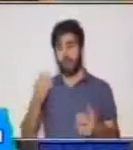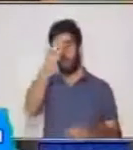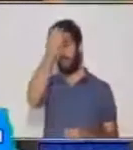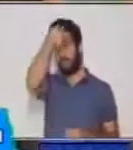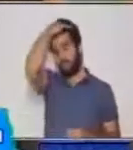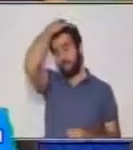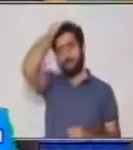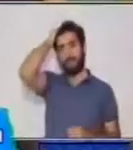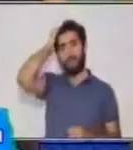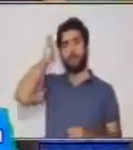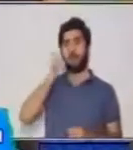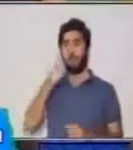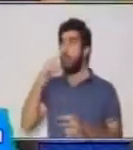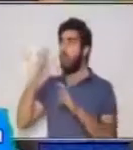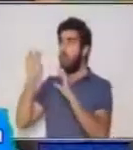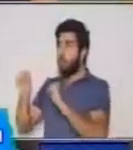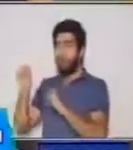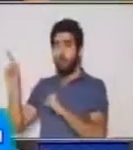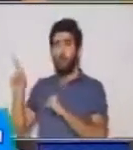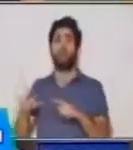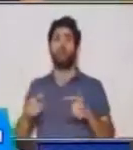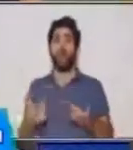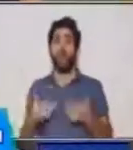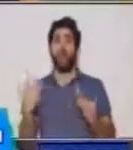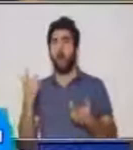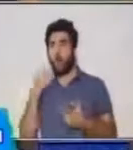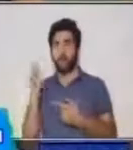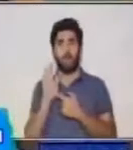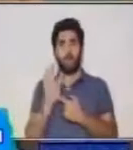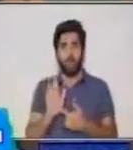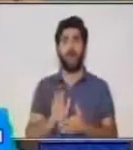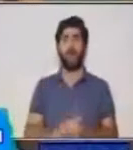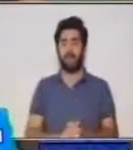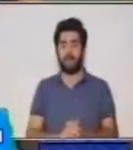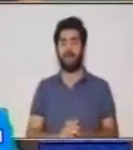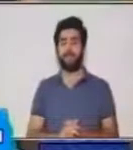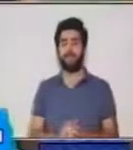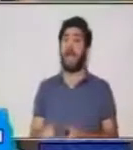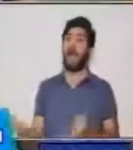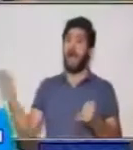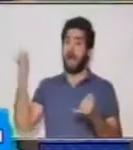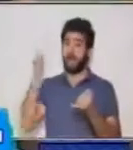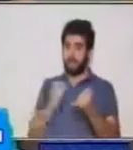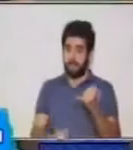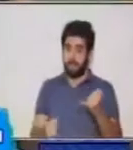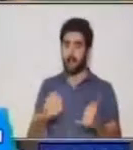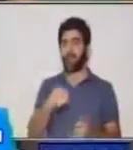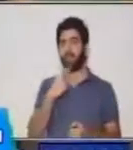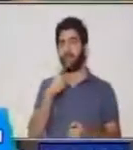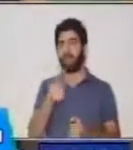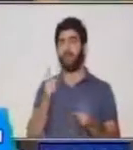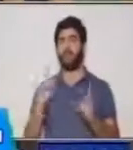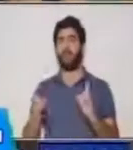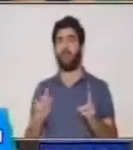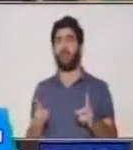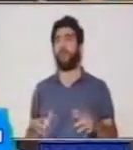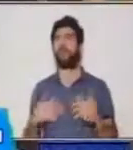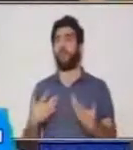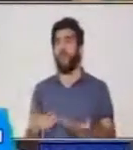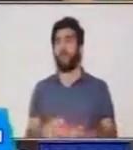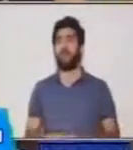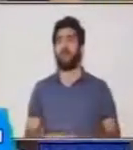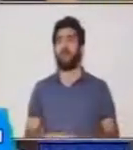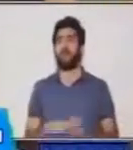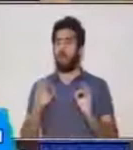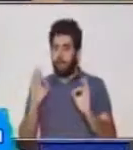bien? ¿Sabes por qué área está el objeto que desapareció? Hasta el final del programa te diré cuál es. Mientras que tú